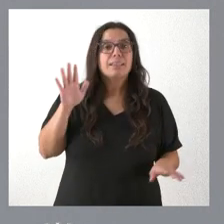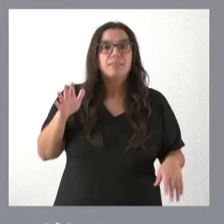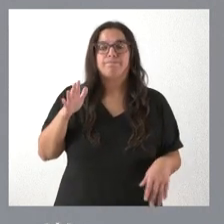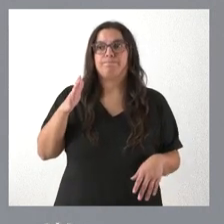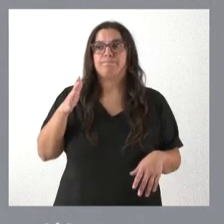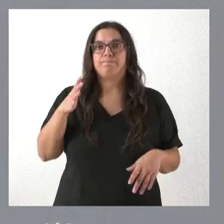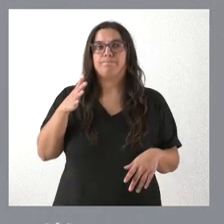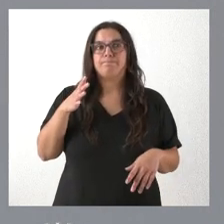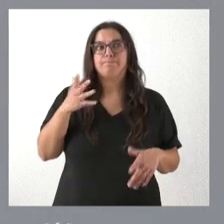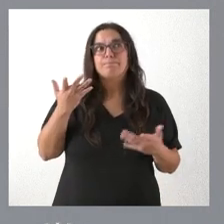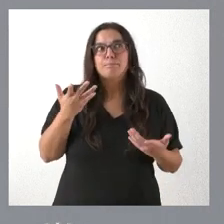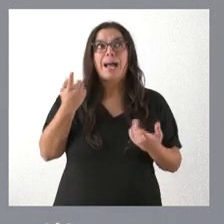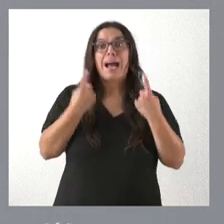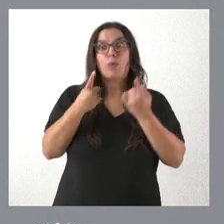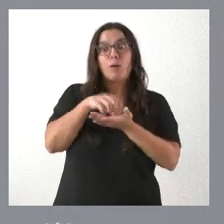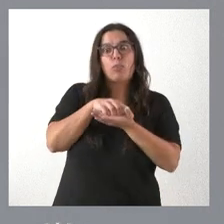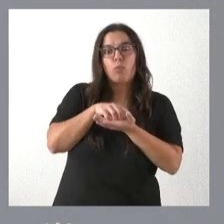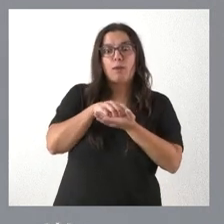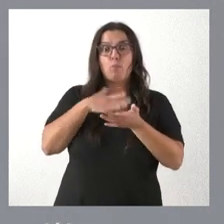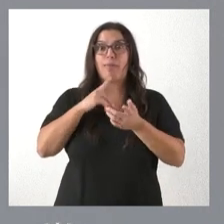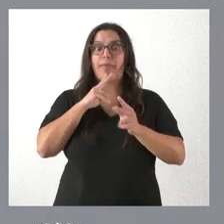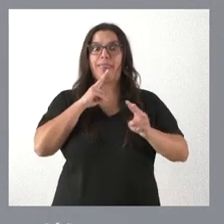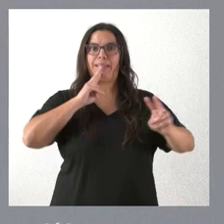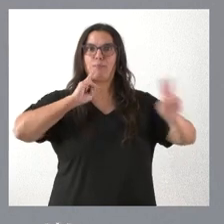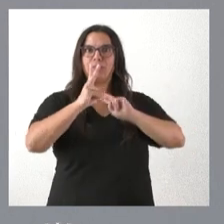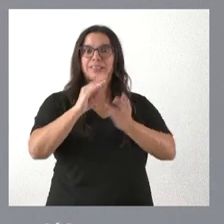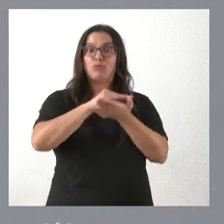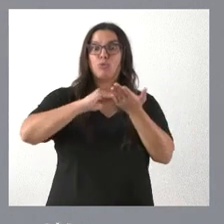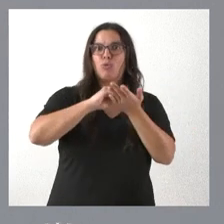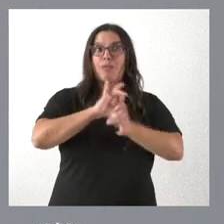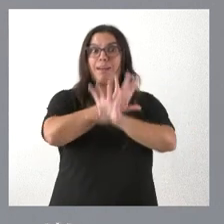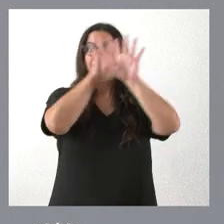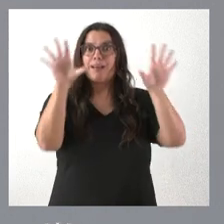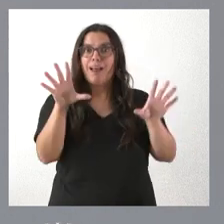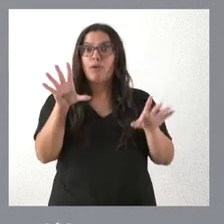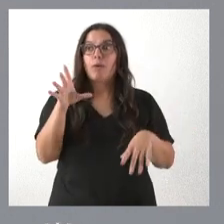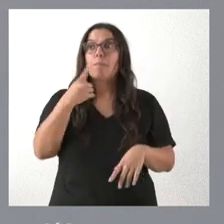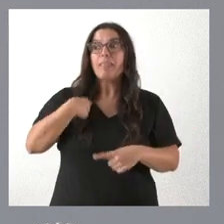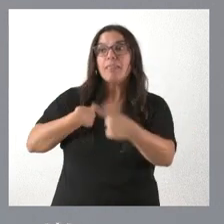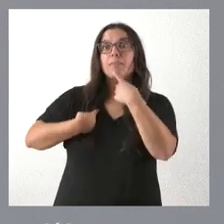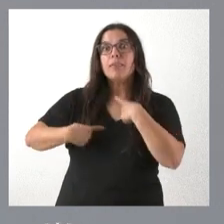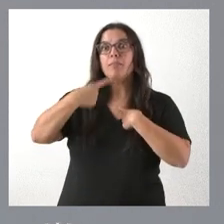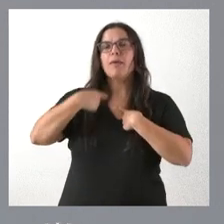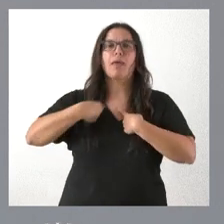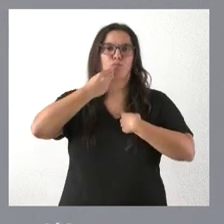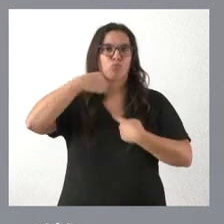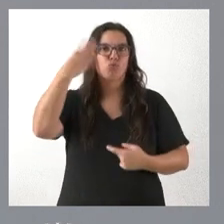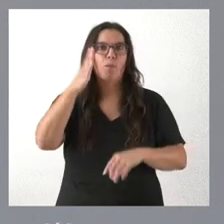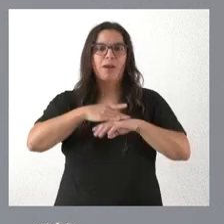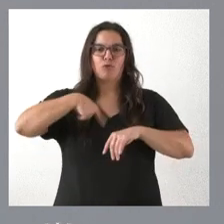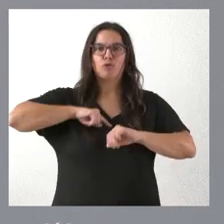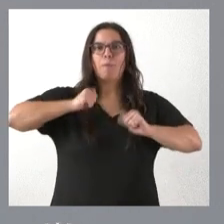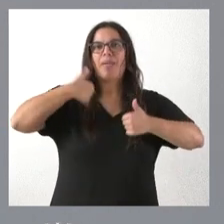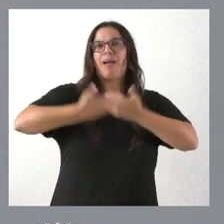incógnitas de la ecuación se pueden resolver Pues sería bueno irlas conociendo para que pudiéramos ir